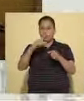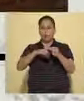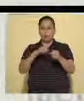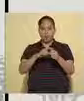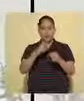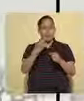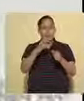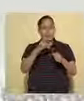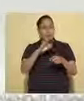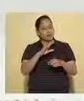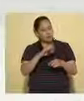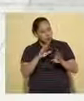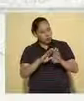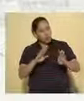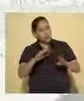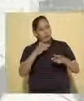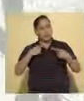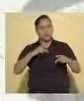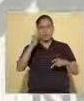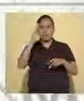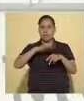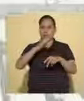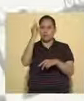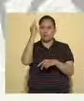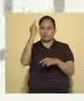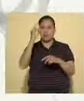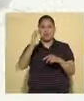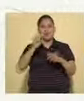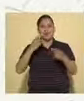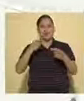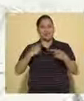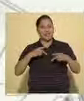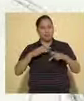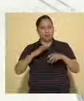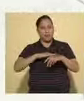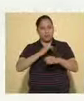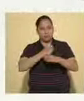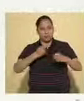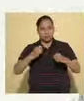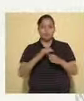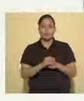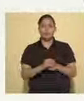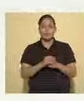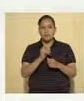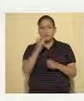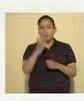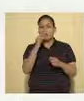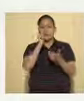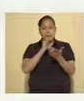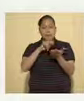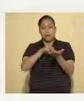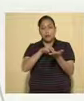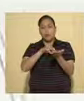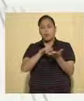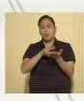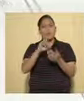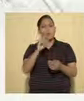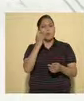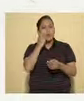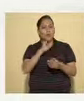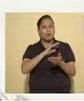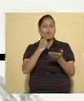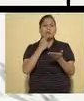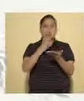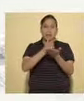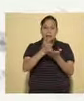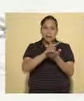interlocutor, lo cual hace que la forma se vea más grande. O sea, la sugerencia es que no tienen que usar siempre negro. Exacto. Pueden utilizar grises,